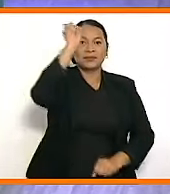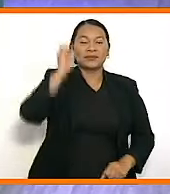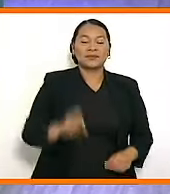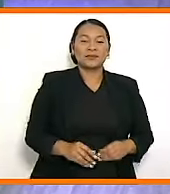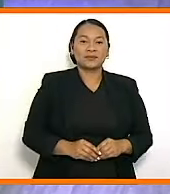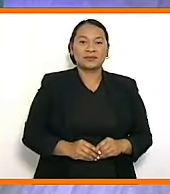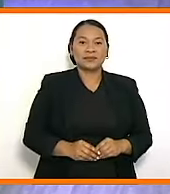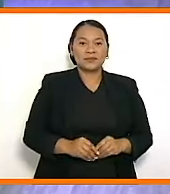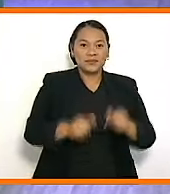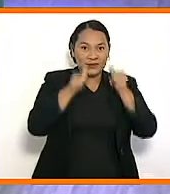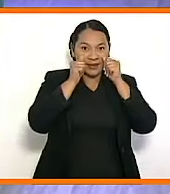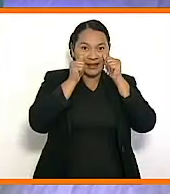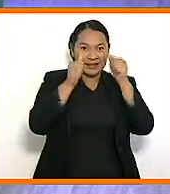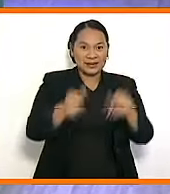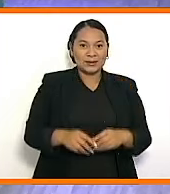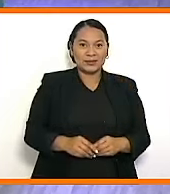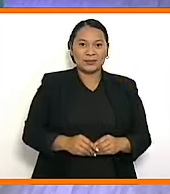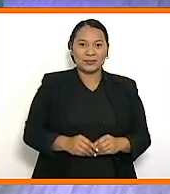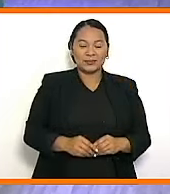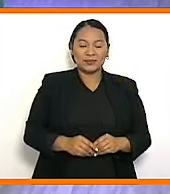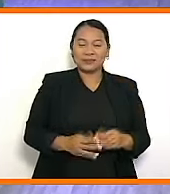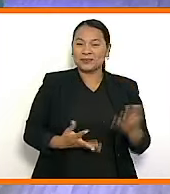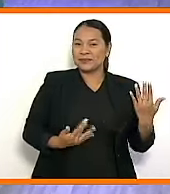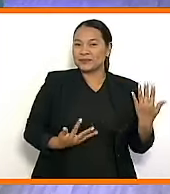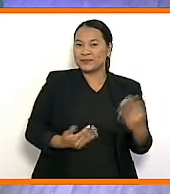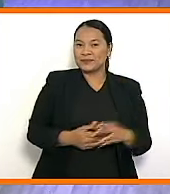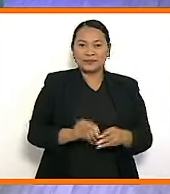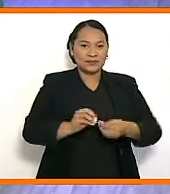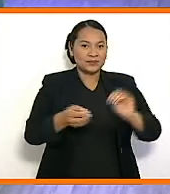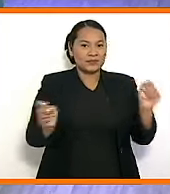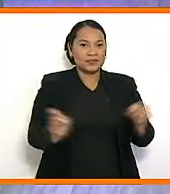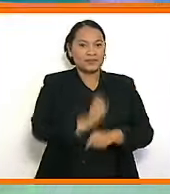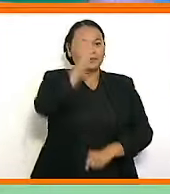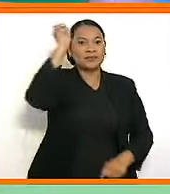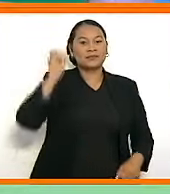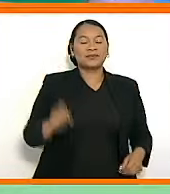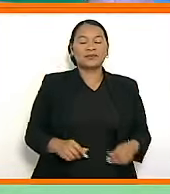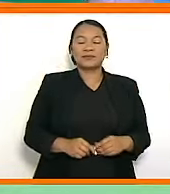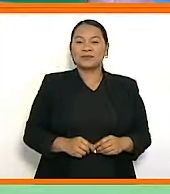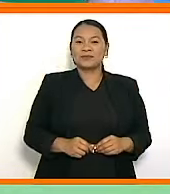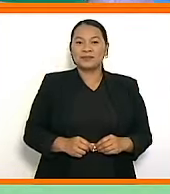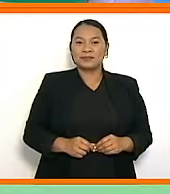ganador. Atentos. Tu número es,